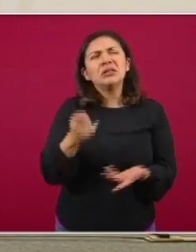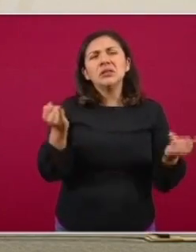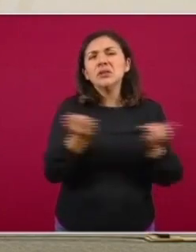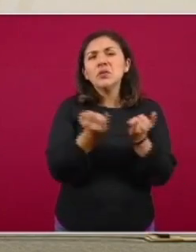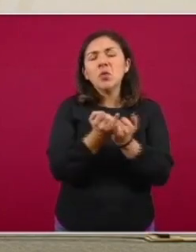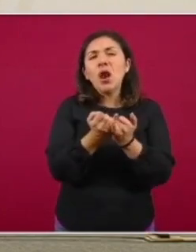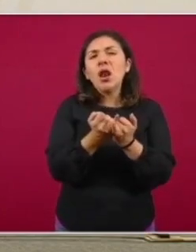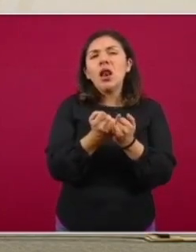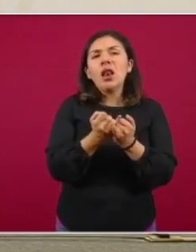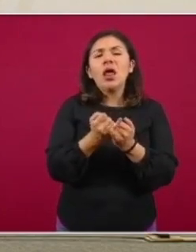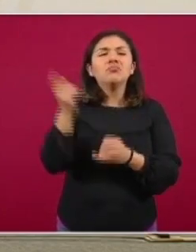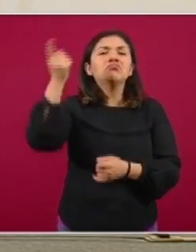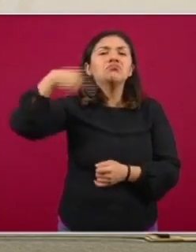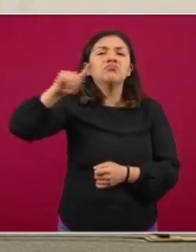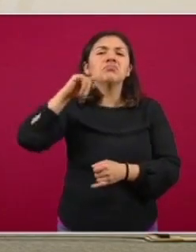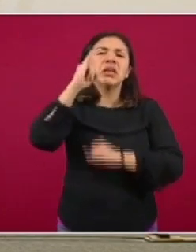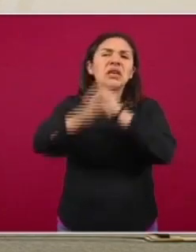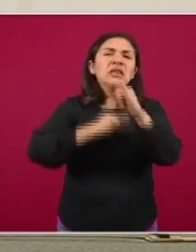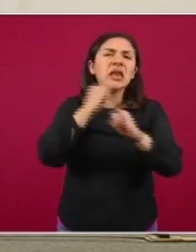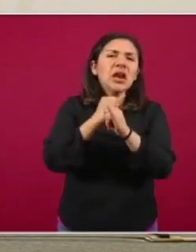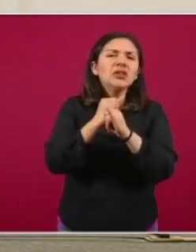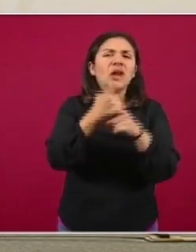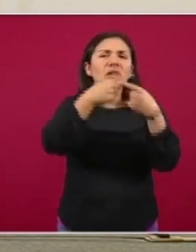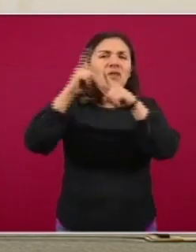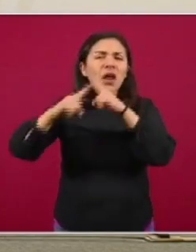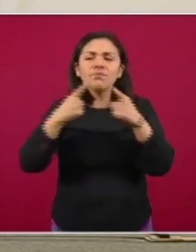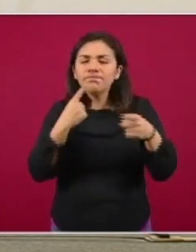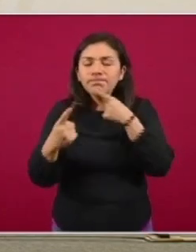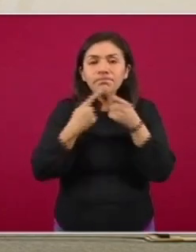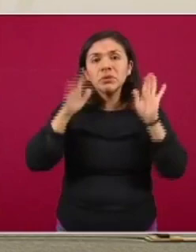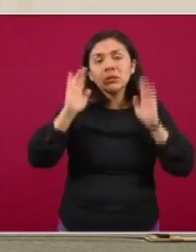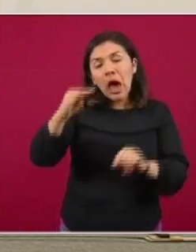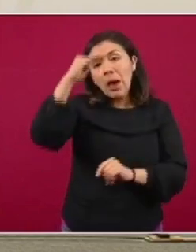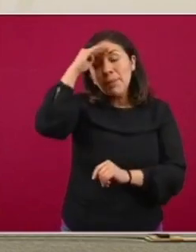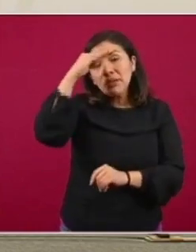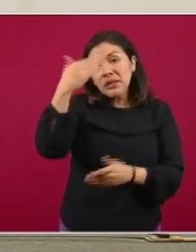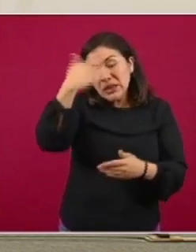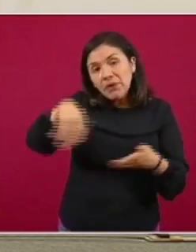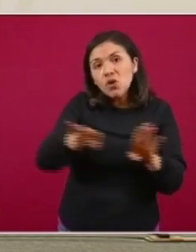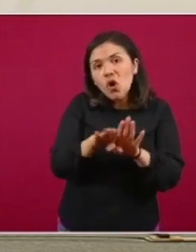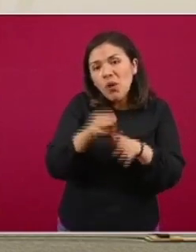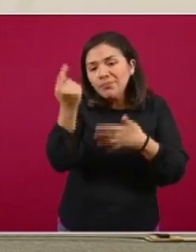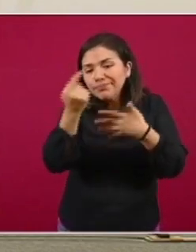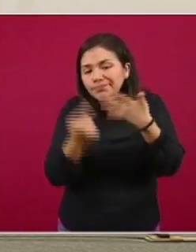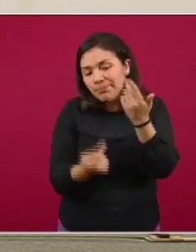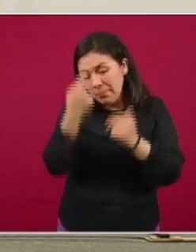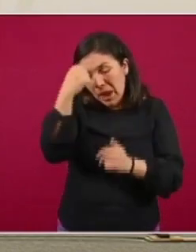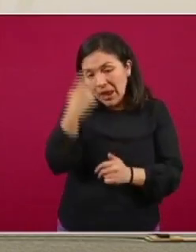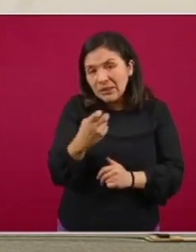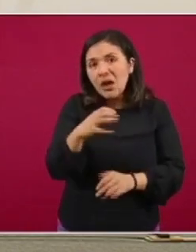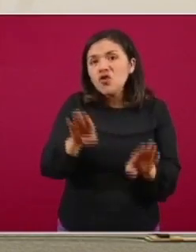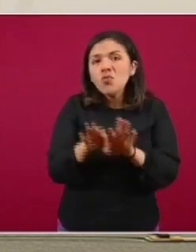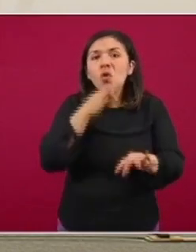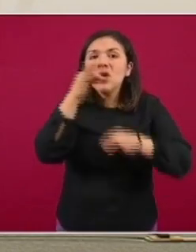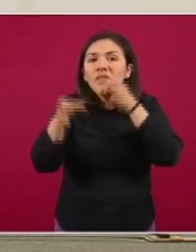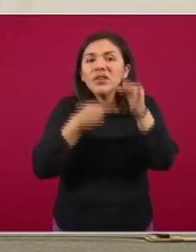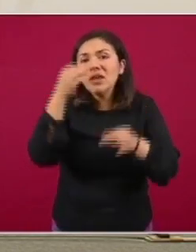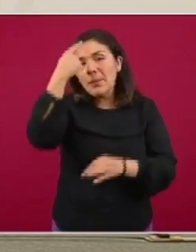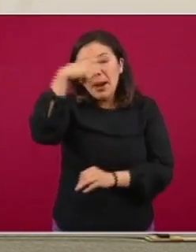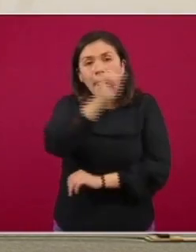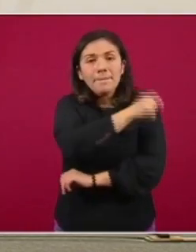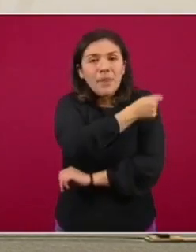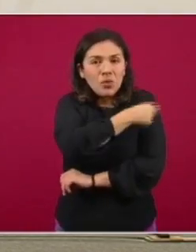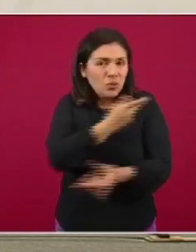las organizaciones internacionales han tenido una serie de criterios y de lineamientos también para estas campañas